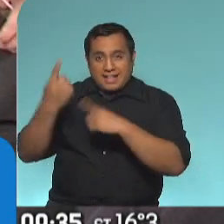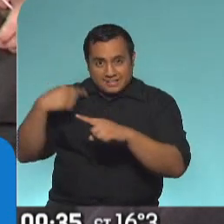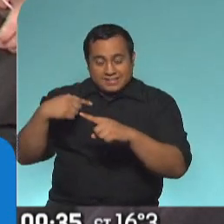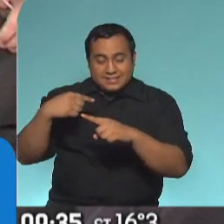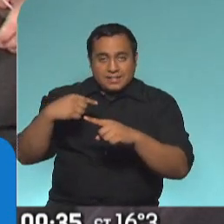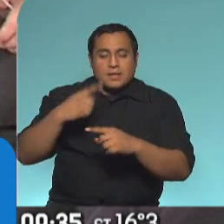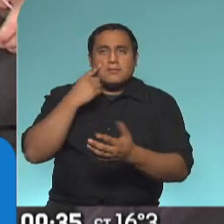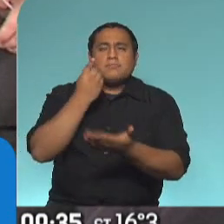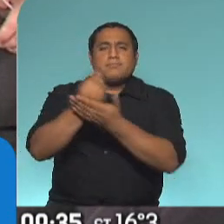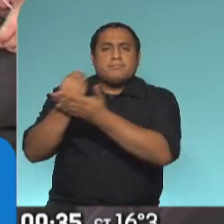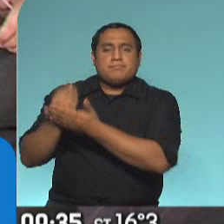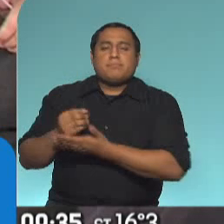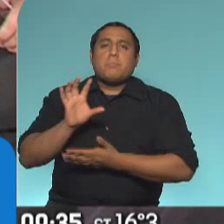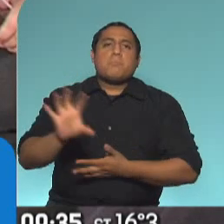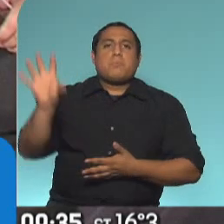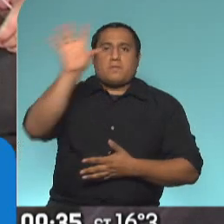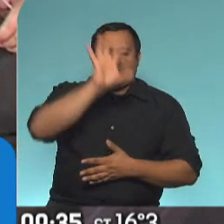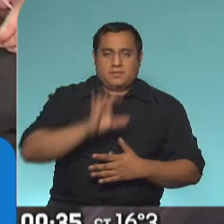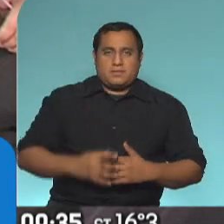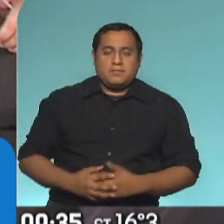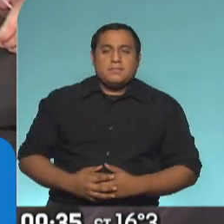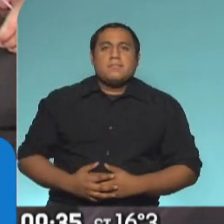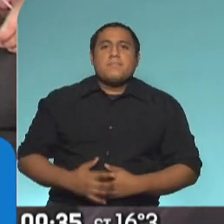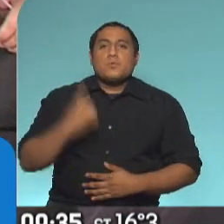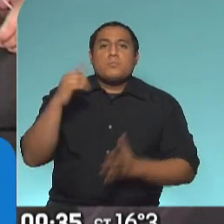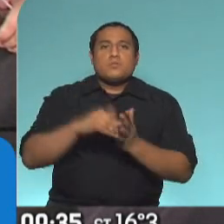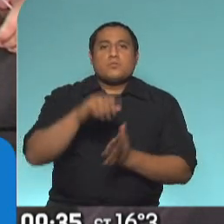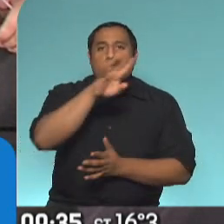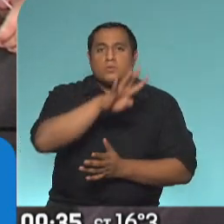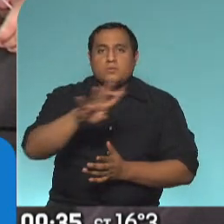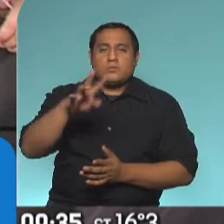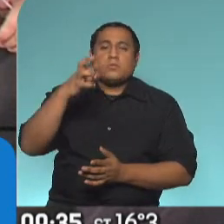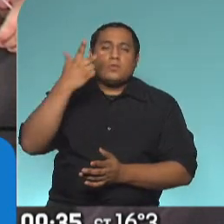con residencia en el interior de nuestro país.